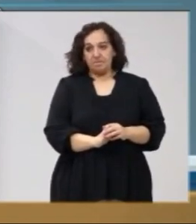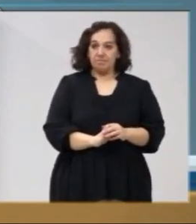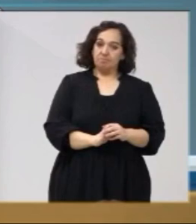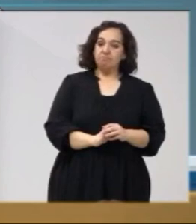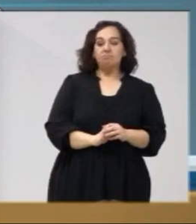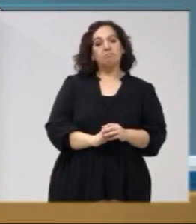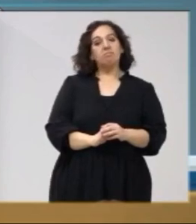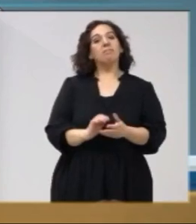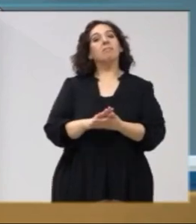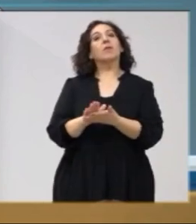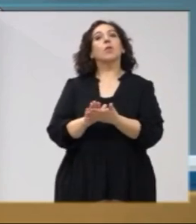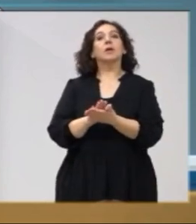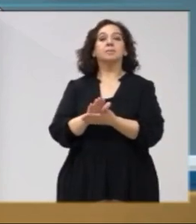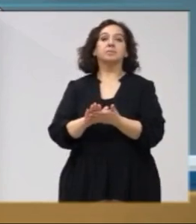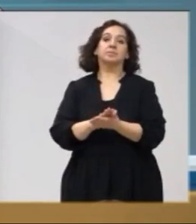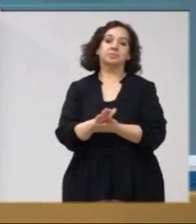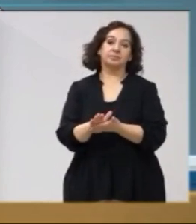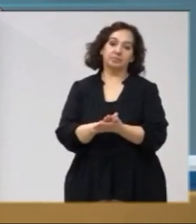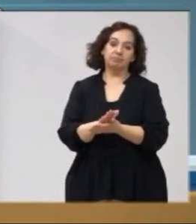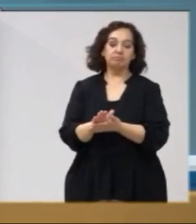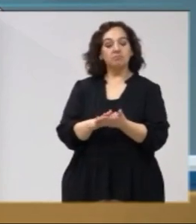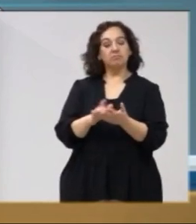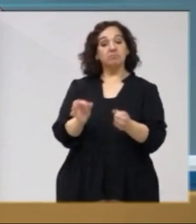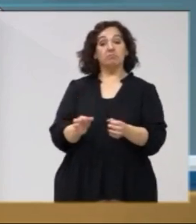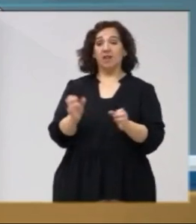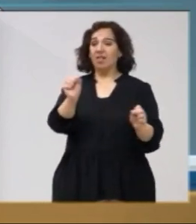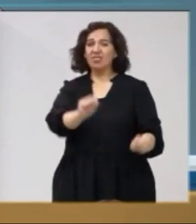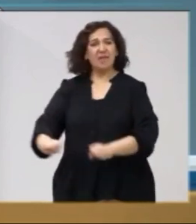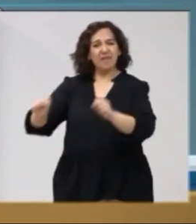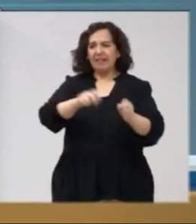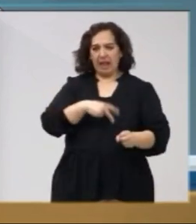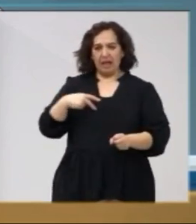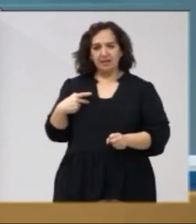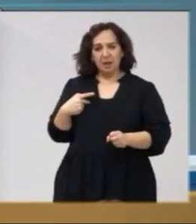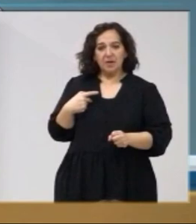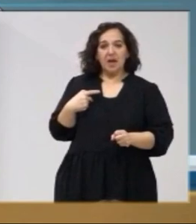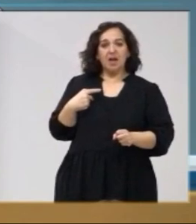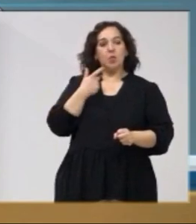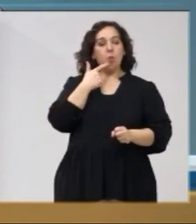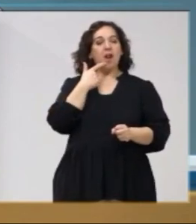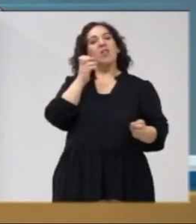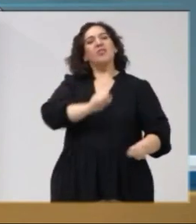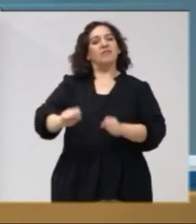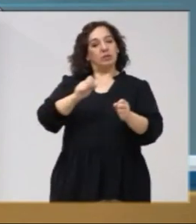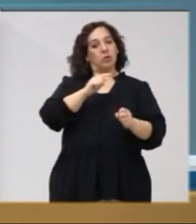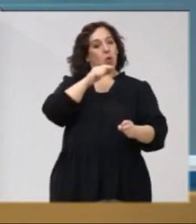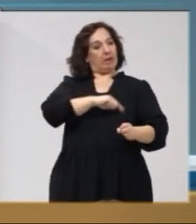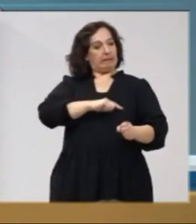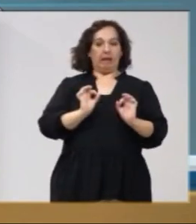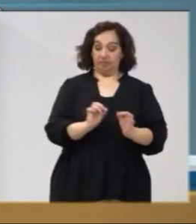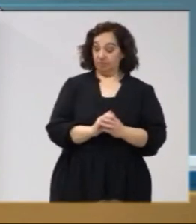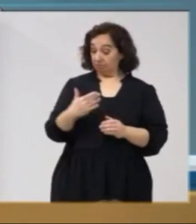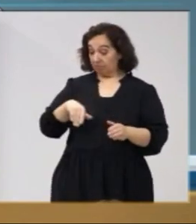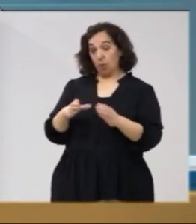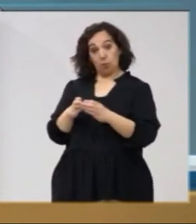su modo de conducta, además de defender a Cantabria. Este partido, por ejemplo, ha